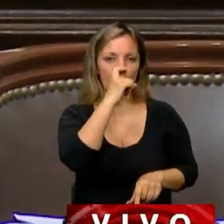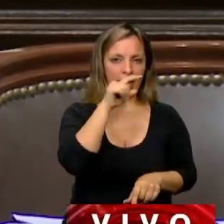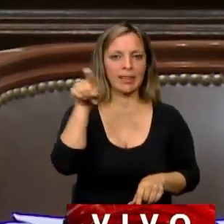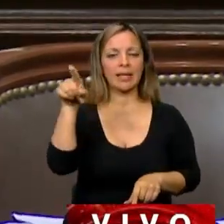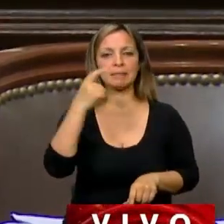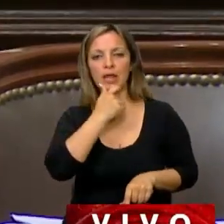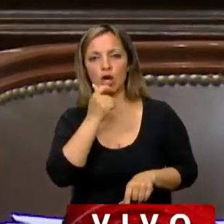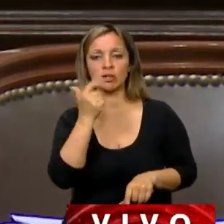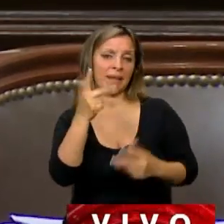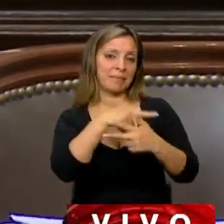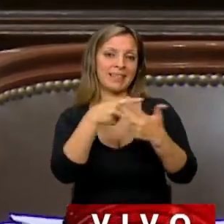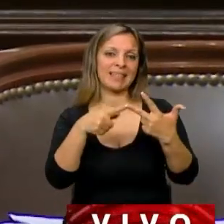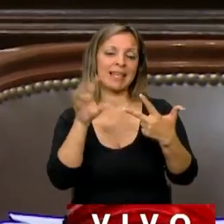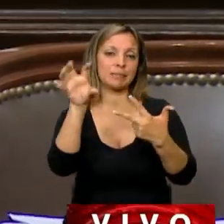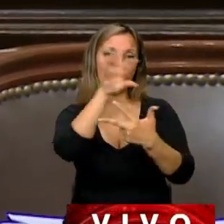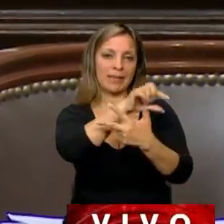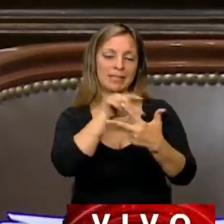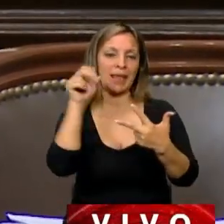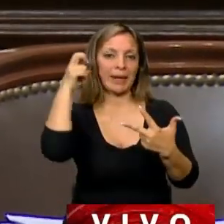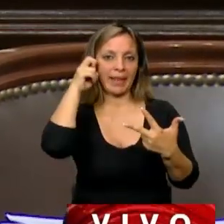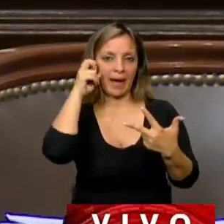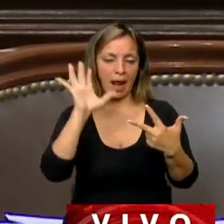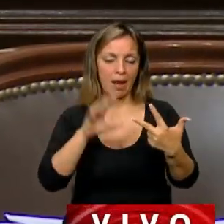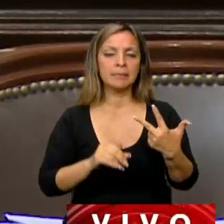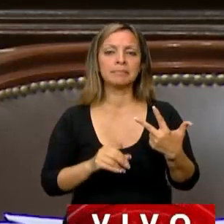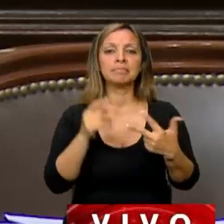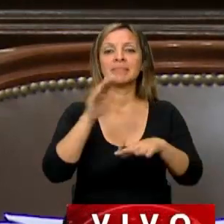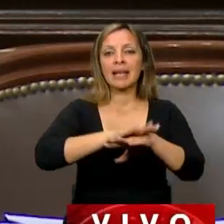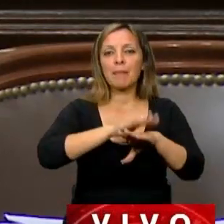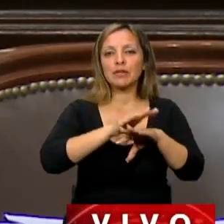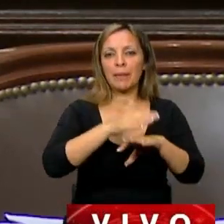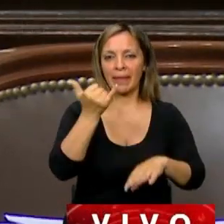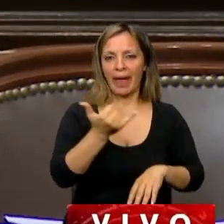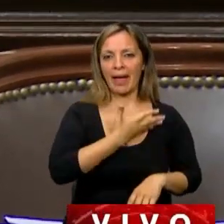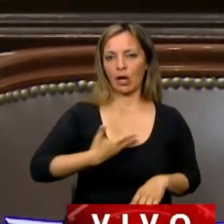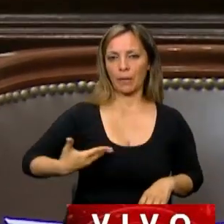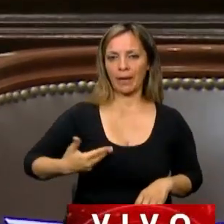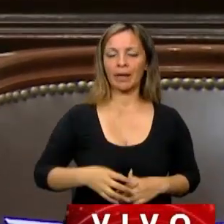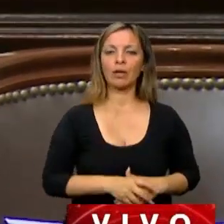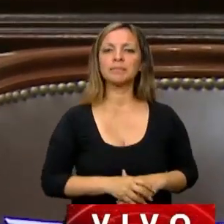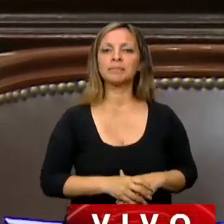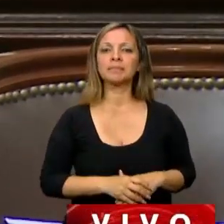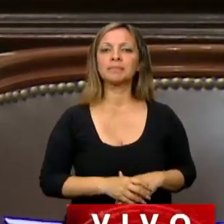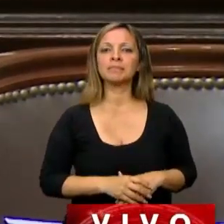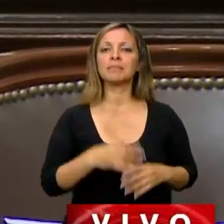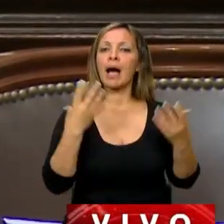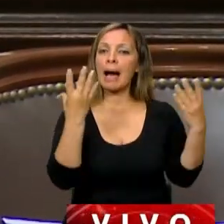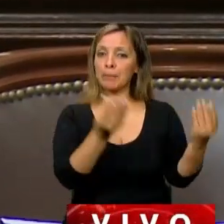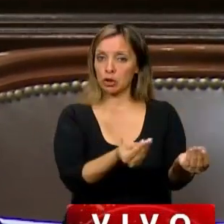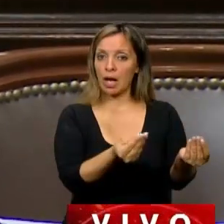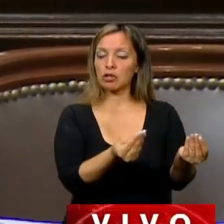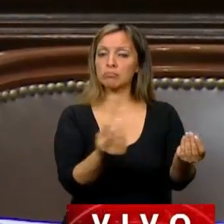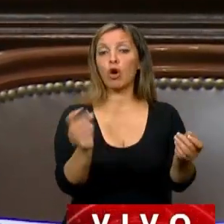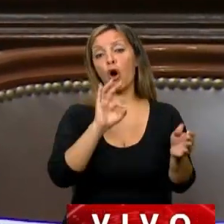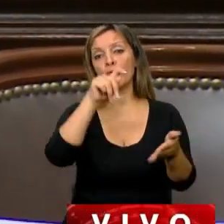las tres provincias en las que la Unión Cívica Radical tiene responsabilidad de gobierno, ha acompañado o ha